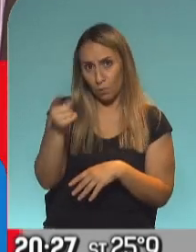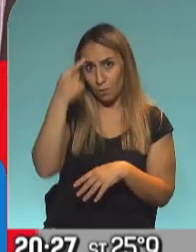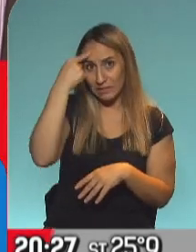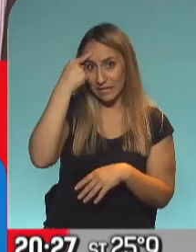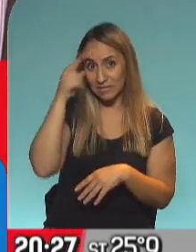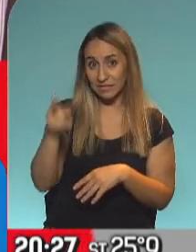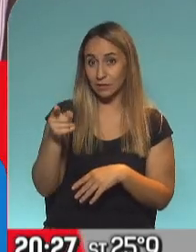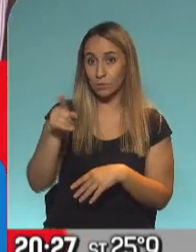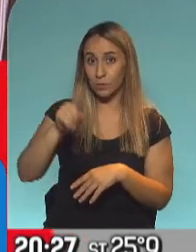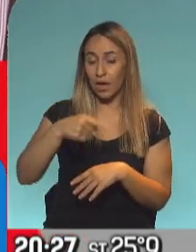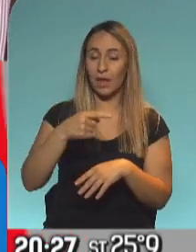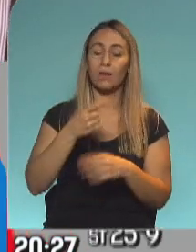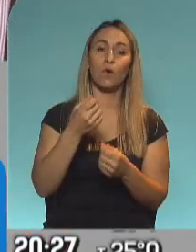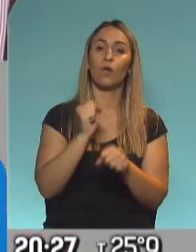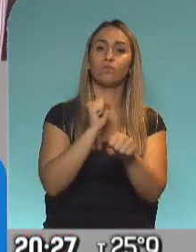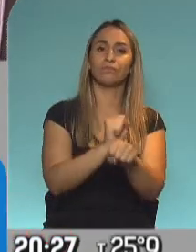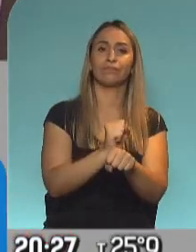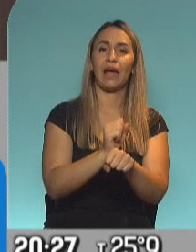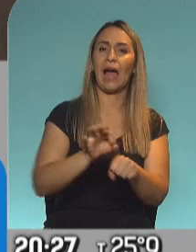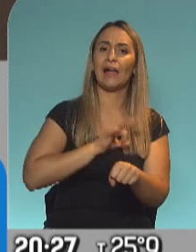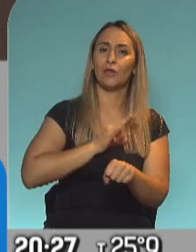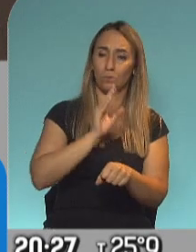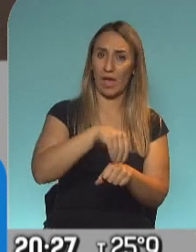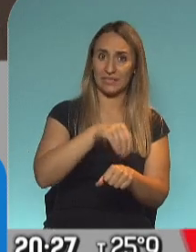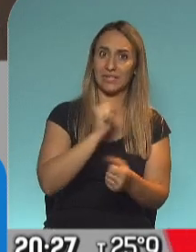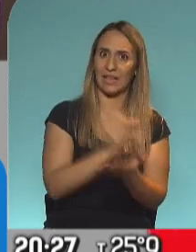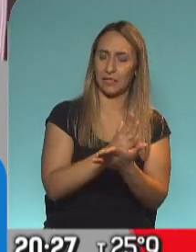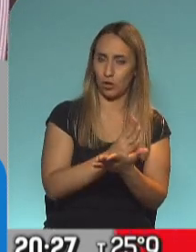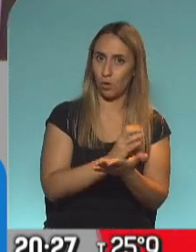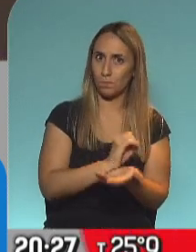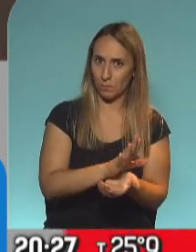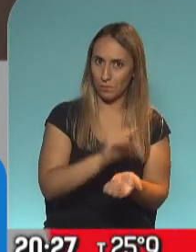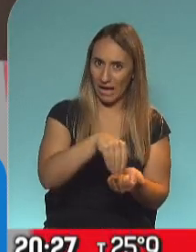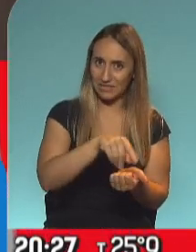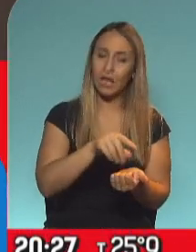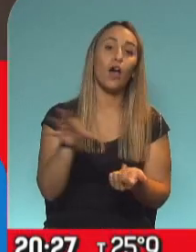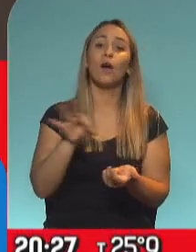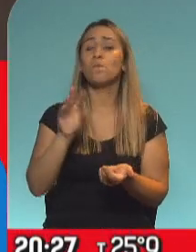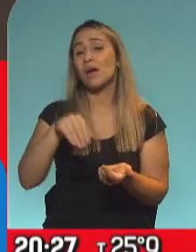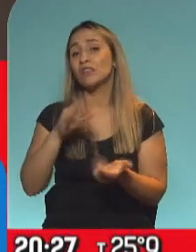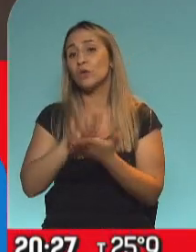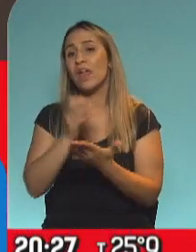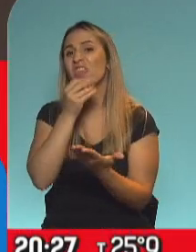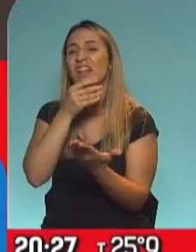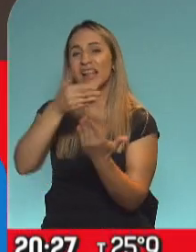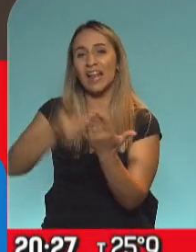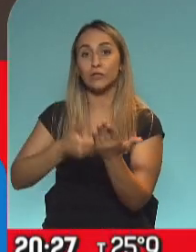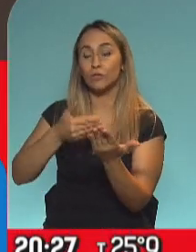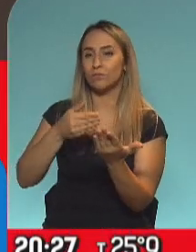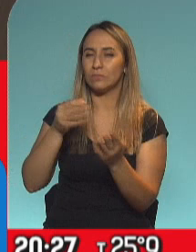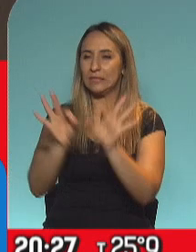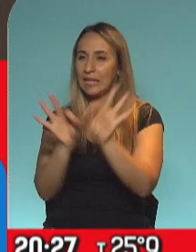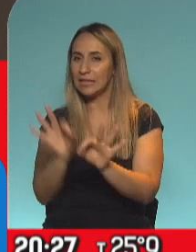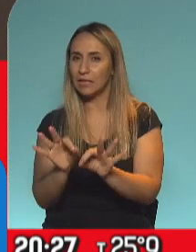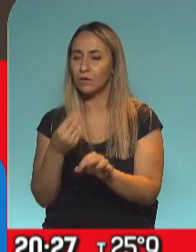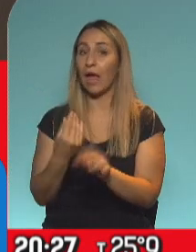puede llegar a aumentar la pena al demostrar que no tenía registro para conducir. Y por otro lado, sobre la declaración, si nos puede contar algún detalle más, porque él hoy a la mañana dijo